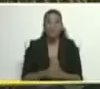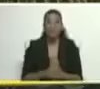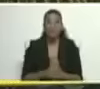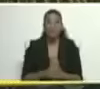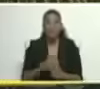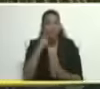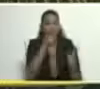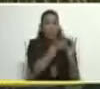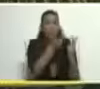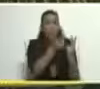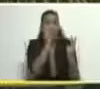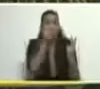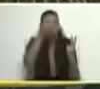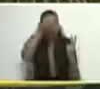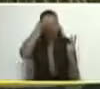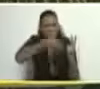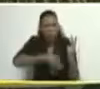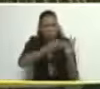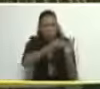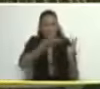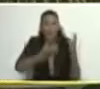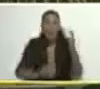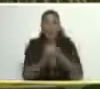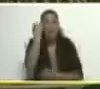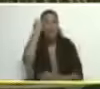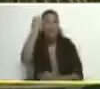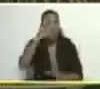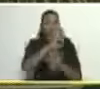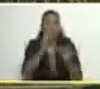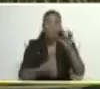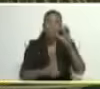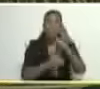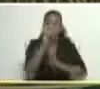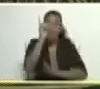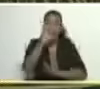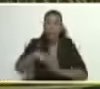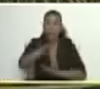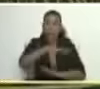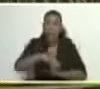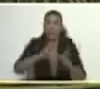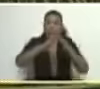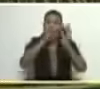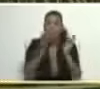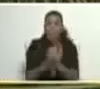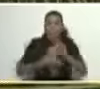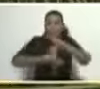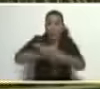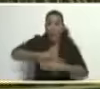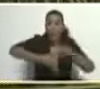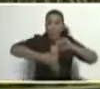Fueron estos dos caballeros los pioneros en muchos aspectos del desarrollo en este mundo.